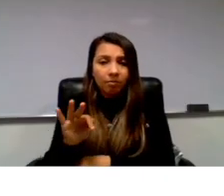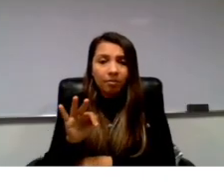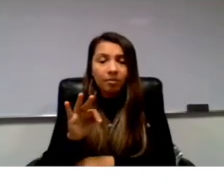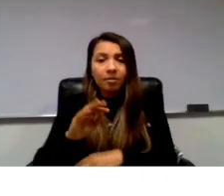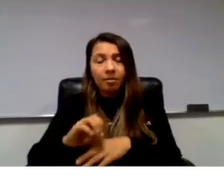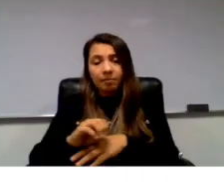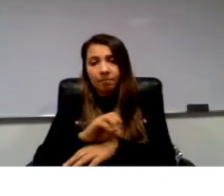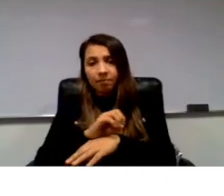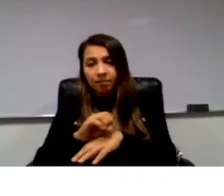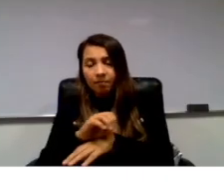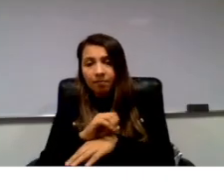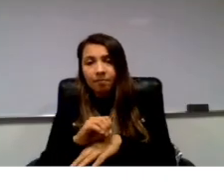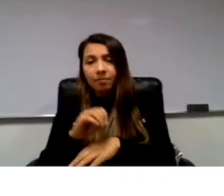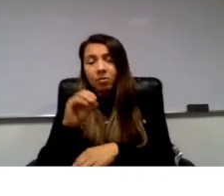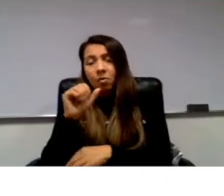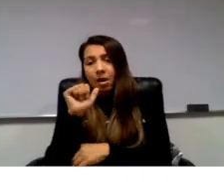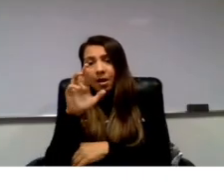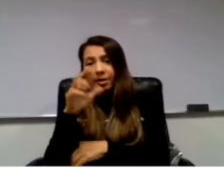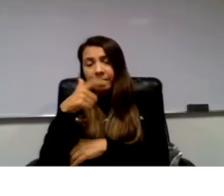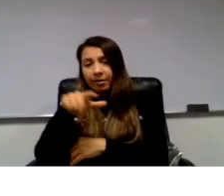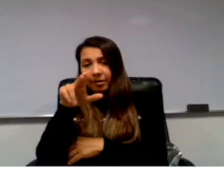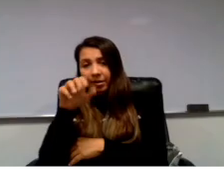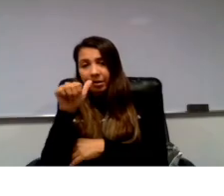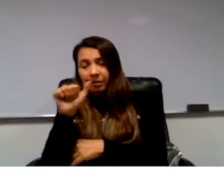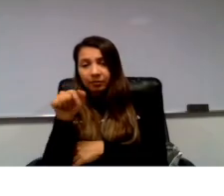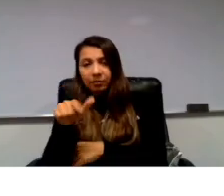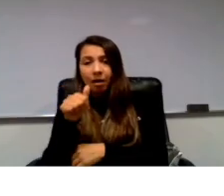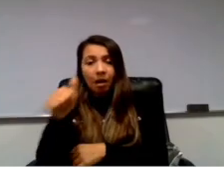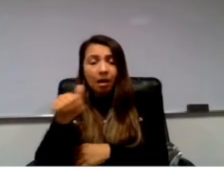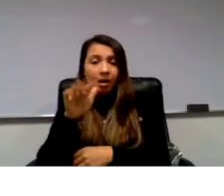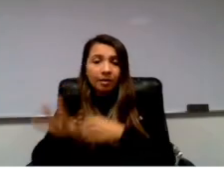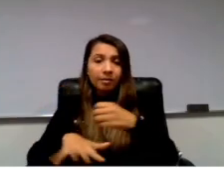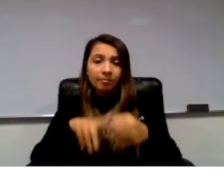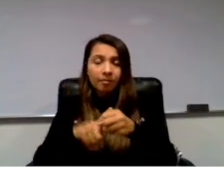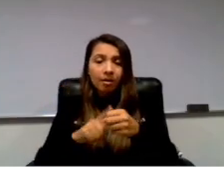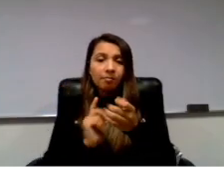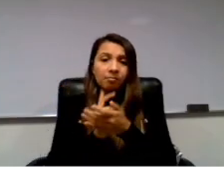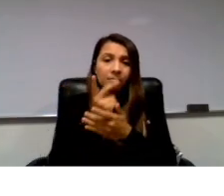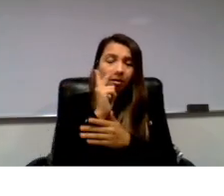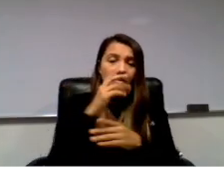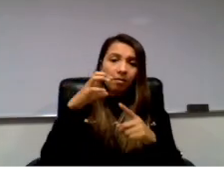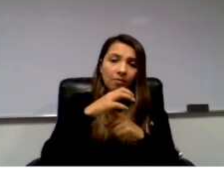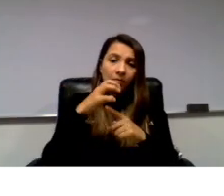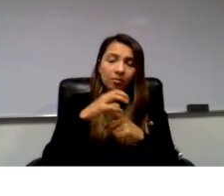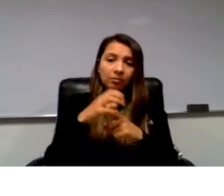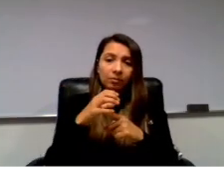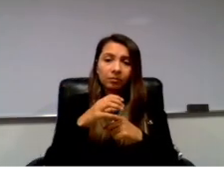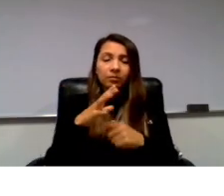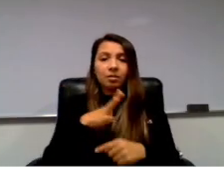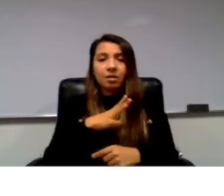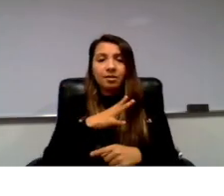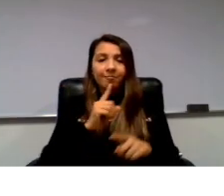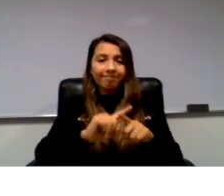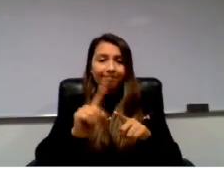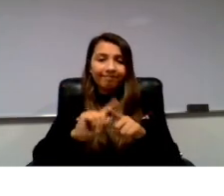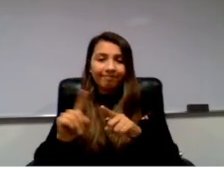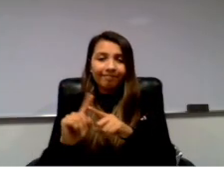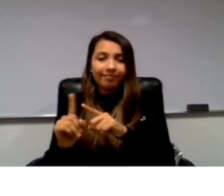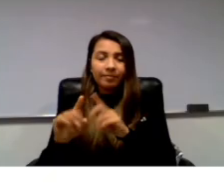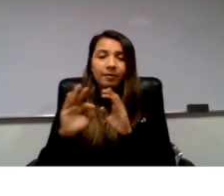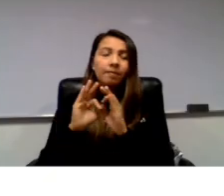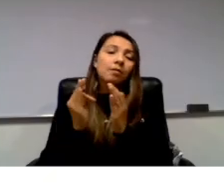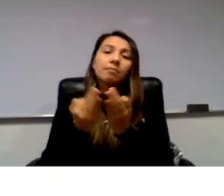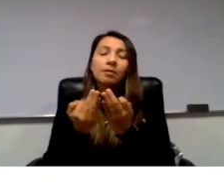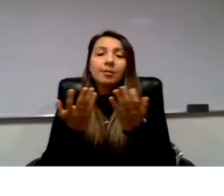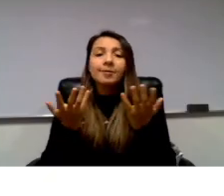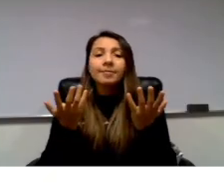de bacterias o arqueas hacia animales, plantas, hongos, ¿no? También por diversos mecanismos, ¿no?